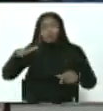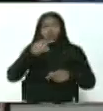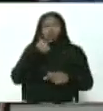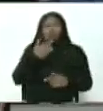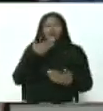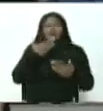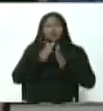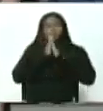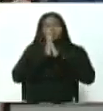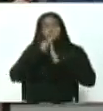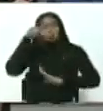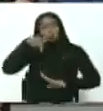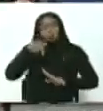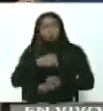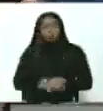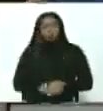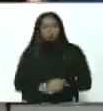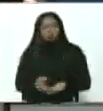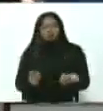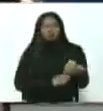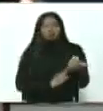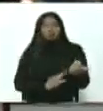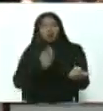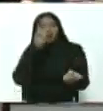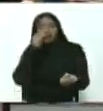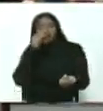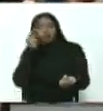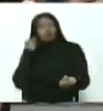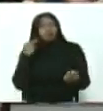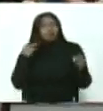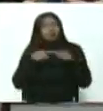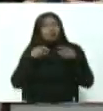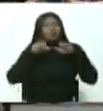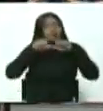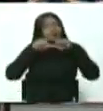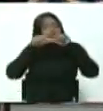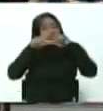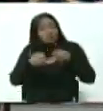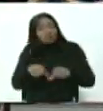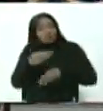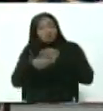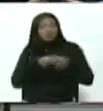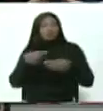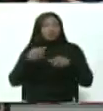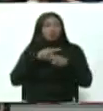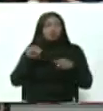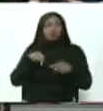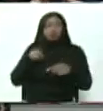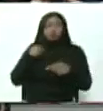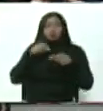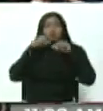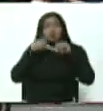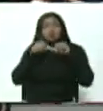pido hoy, hermanas y hermanos, seguir así como nos hemos